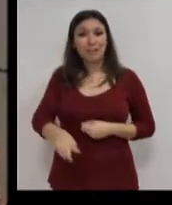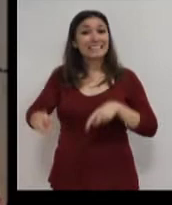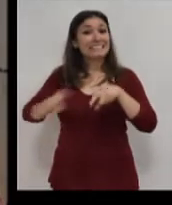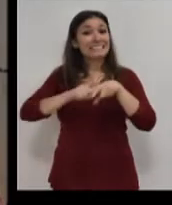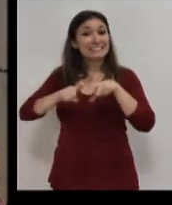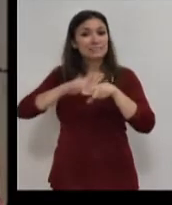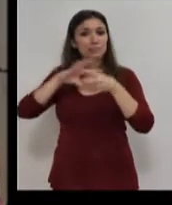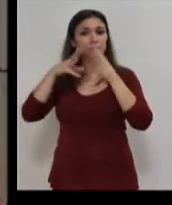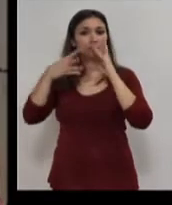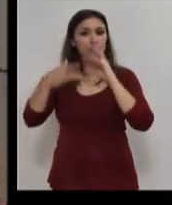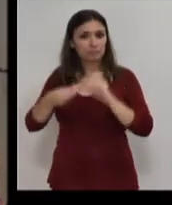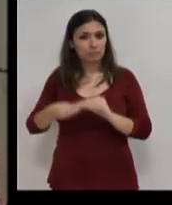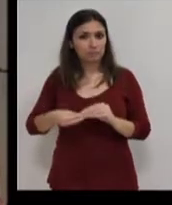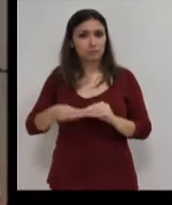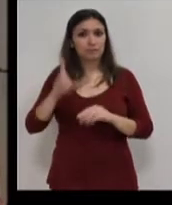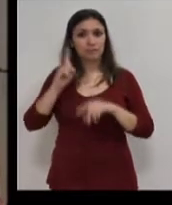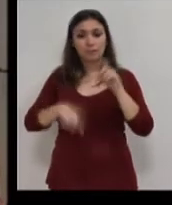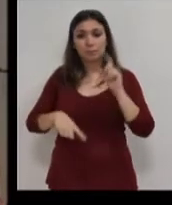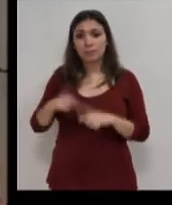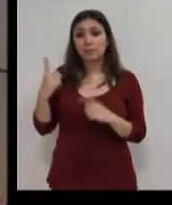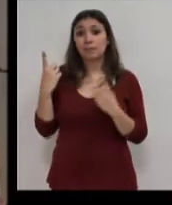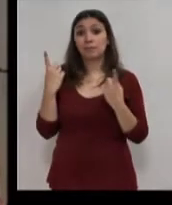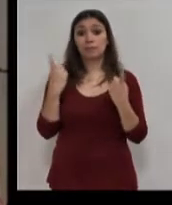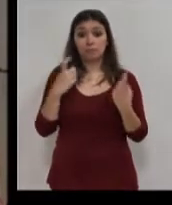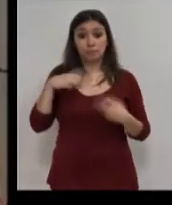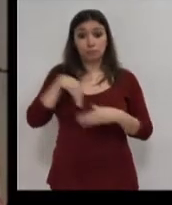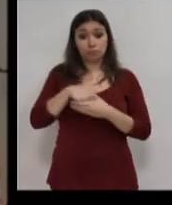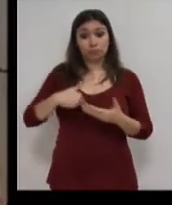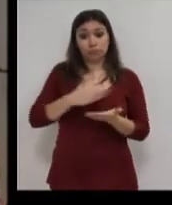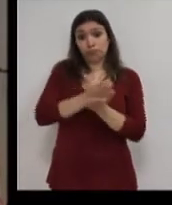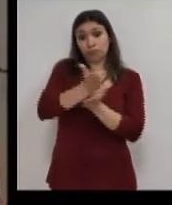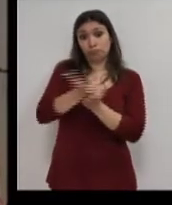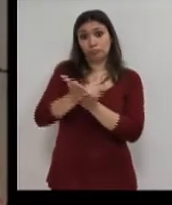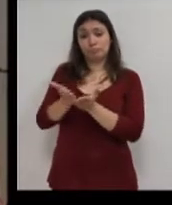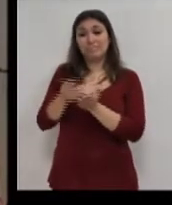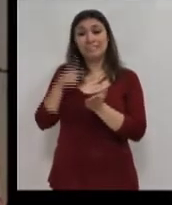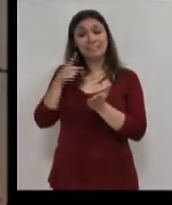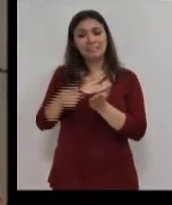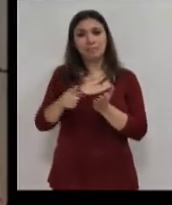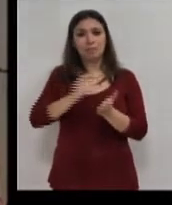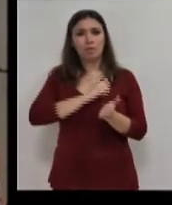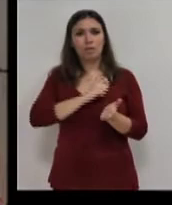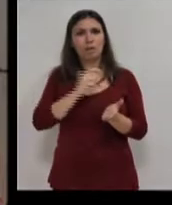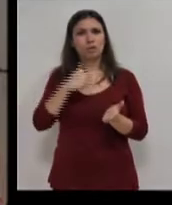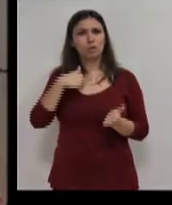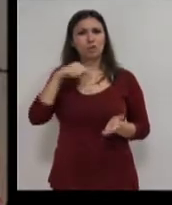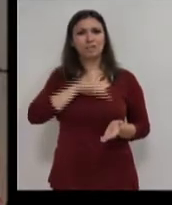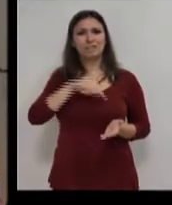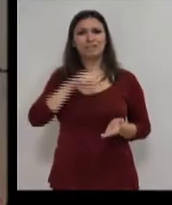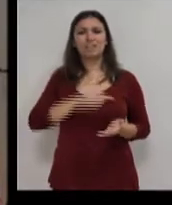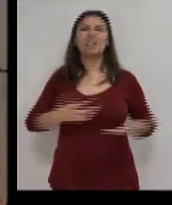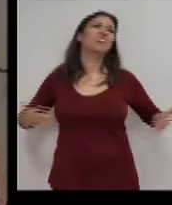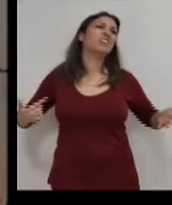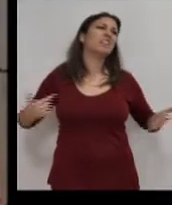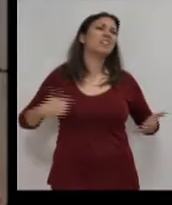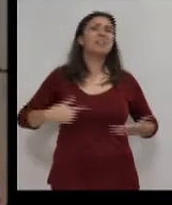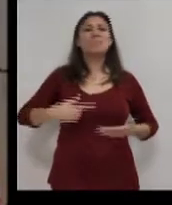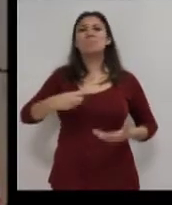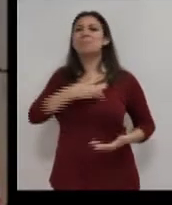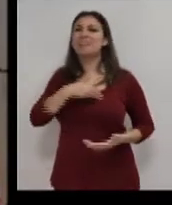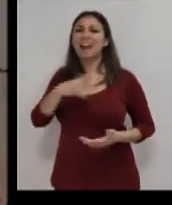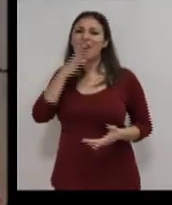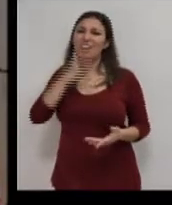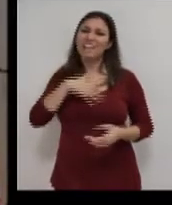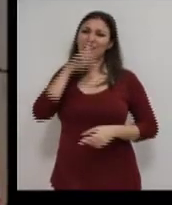muy volcadas a la persona y a la personalización de las funcionalidades que ofrecen, me parece que abre un camino que lo